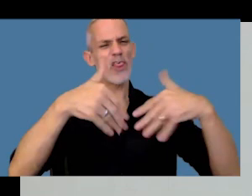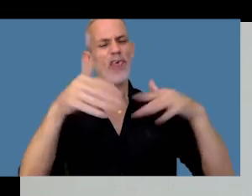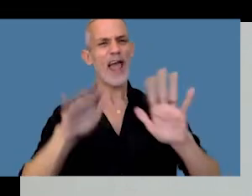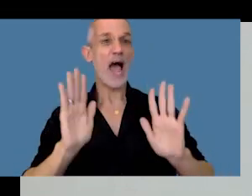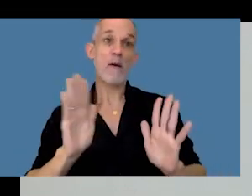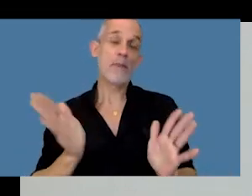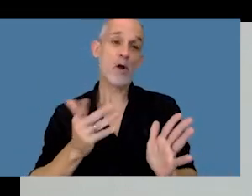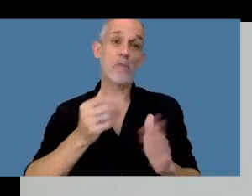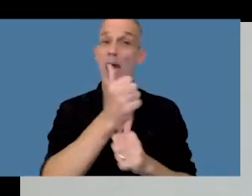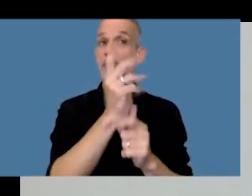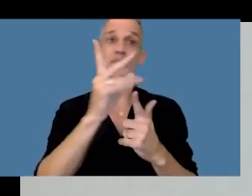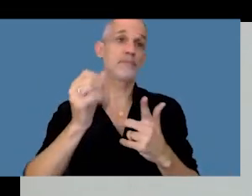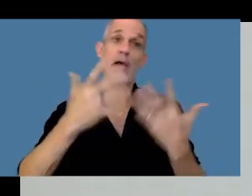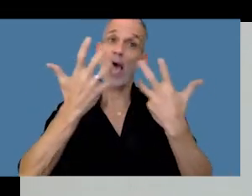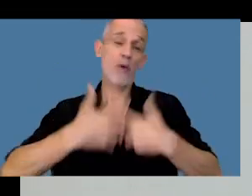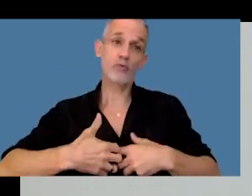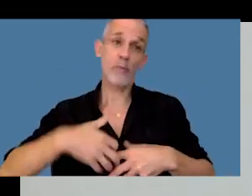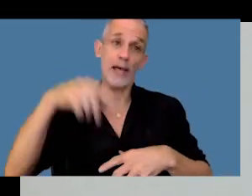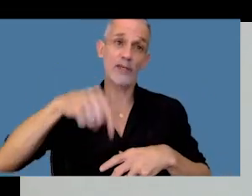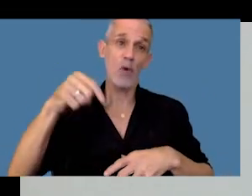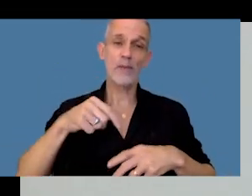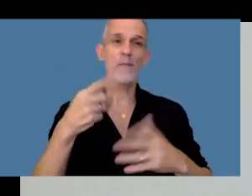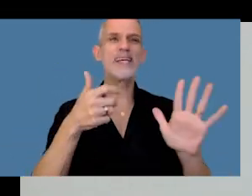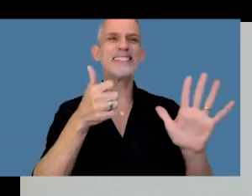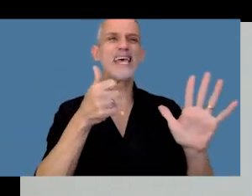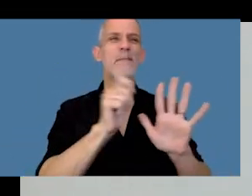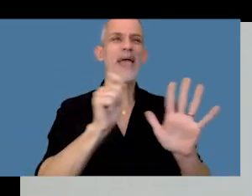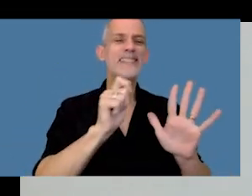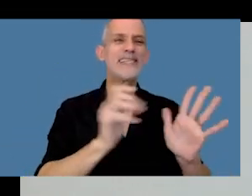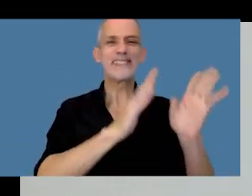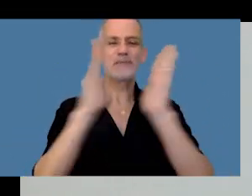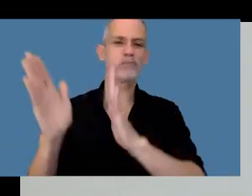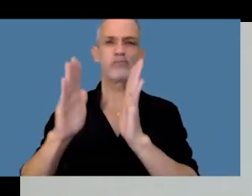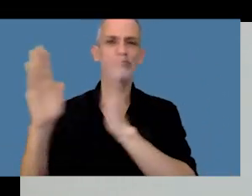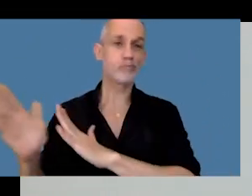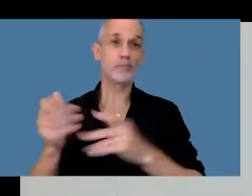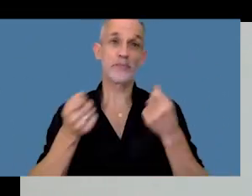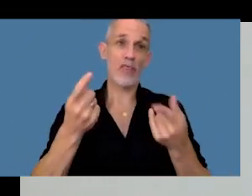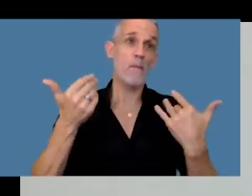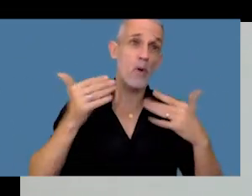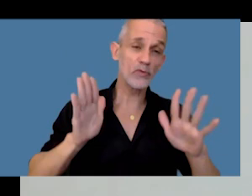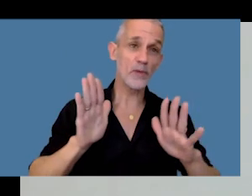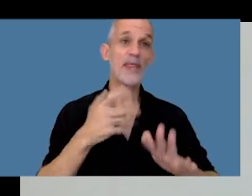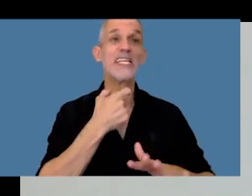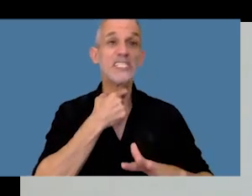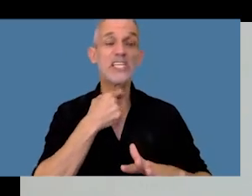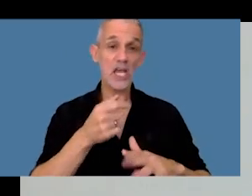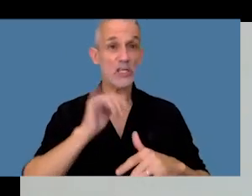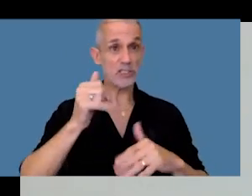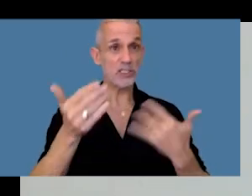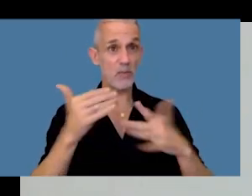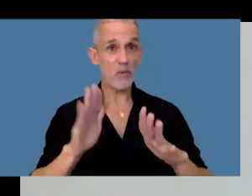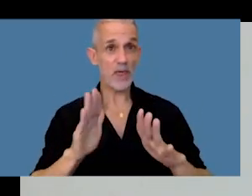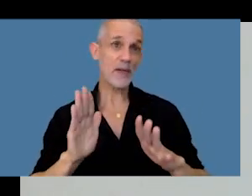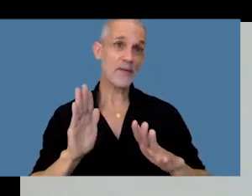la recategorización en la actualidad es semestral, por eso, digamos, bueno, se ofrece esa posibilidad. Sí puede haber por